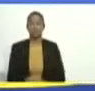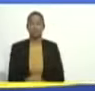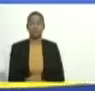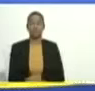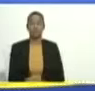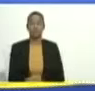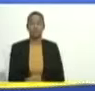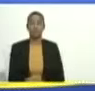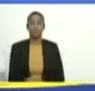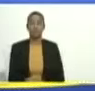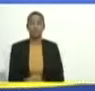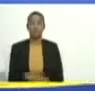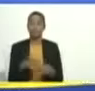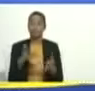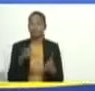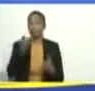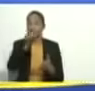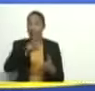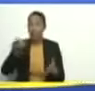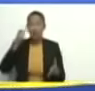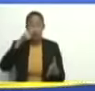Y una capacidad superior,